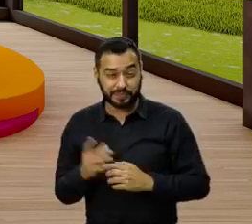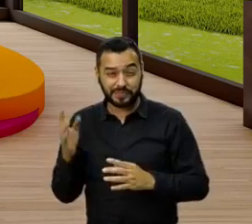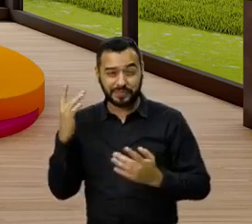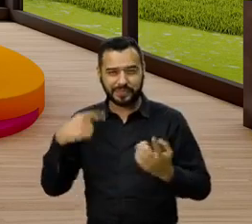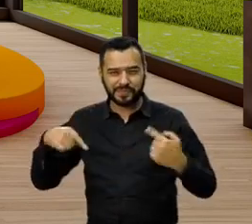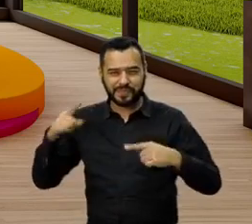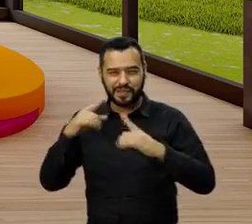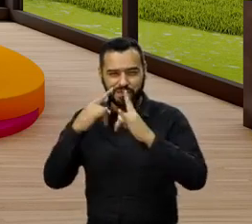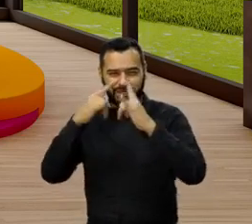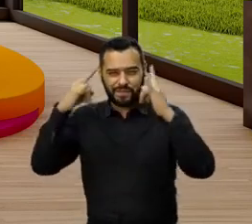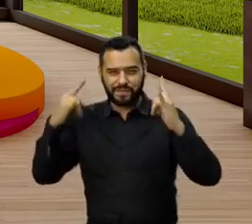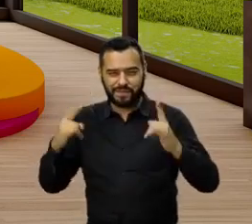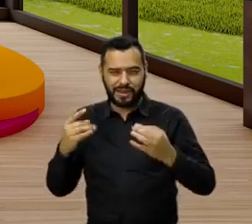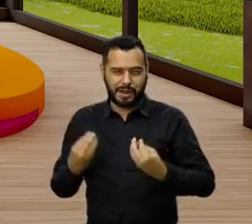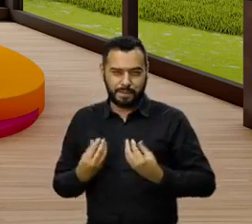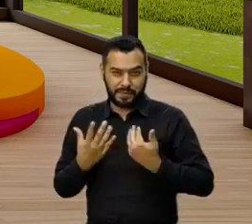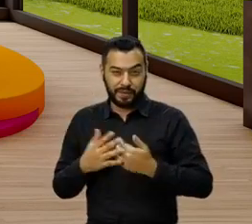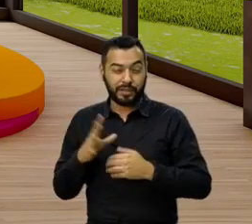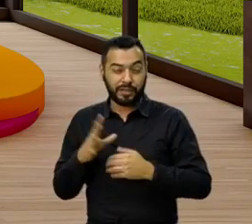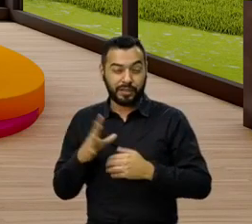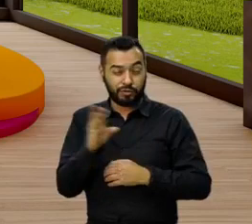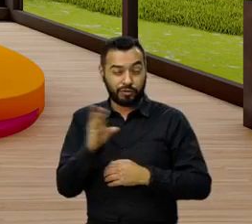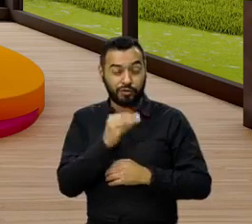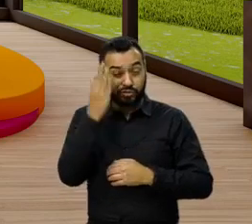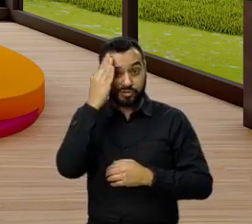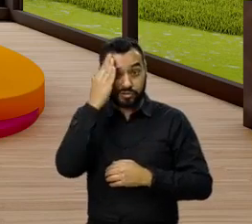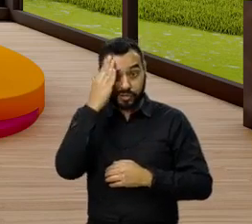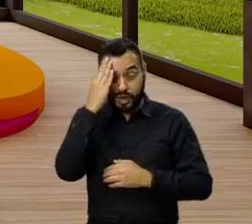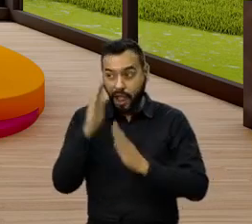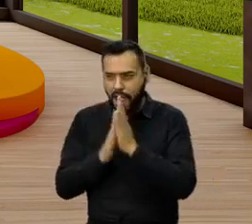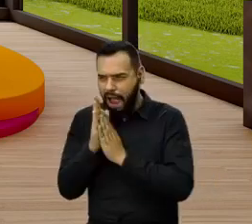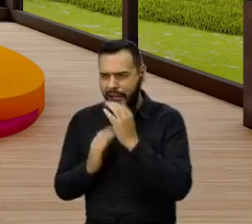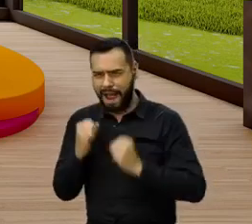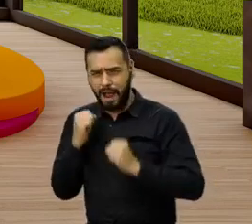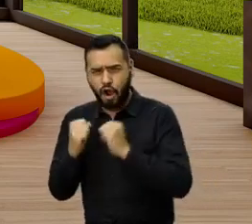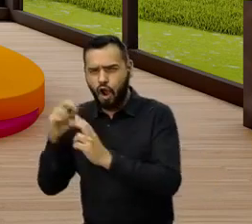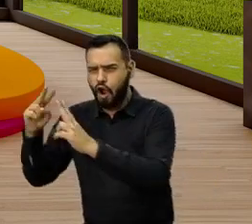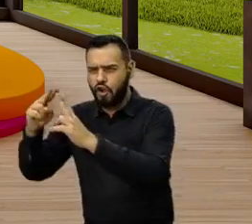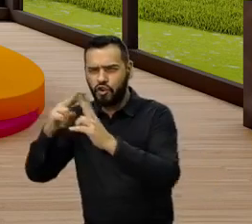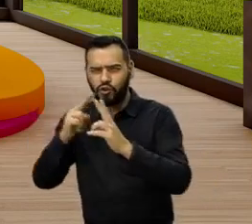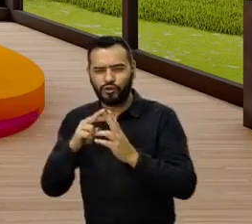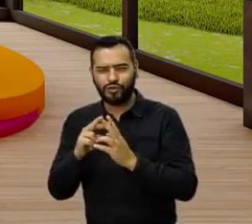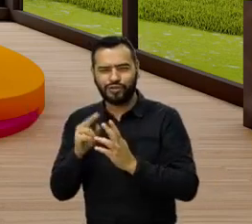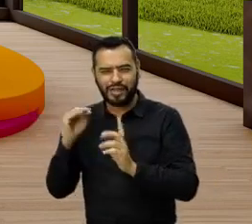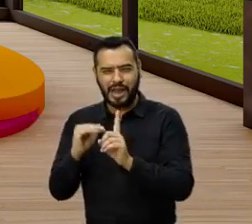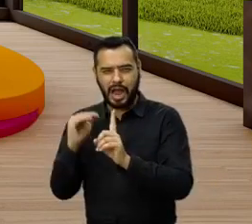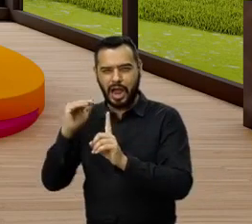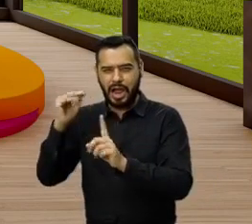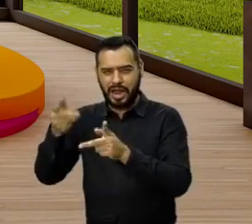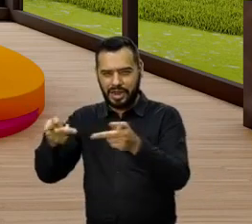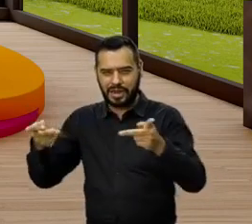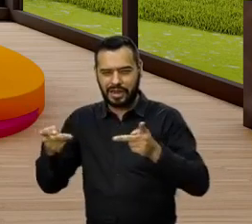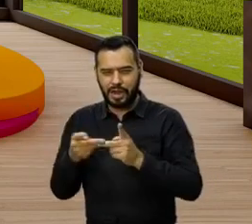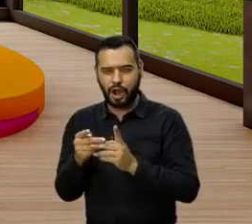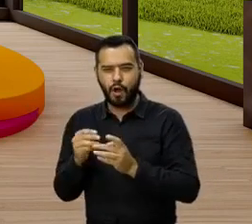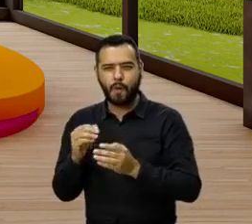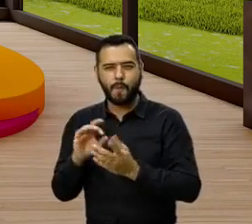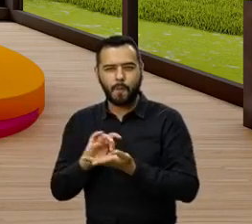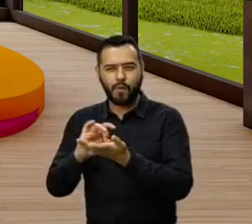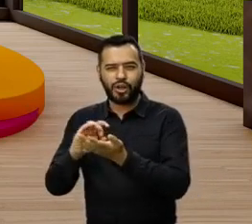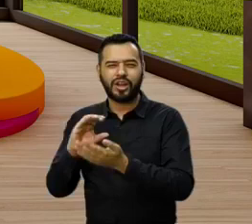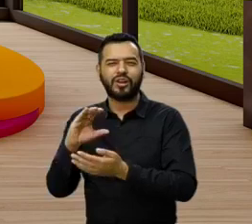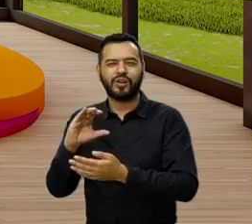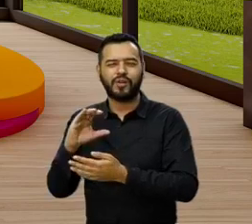virtual de vivienda así que ya saben todos a correr y a conocer el apartamento modelo de césar montes por